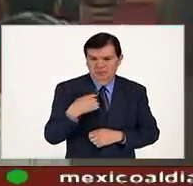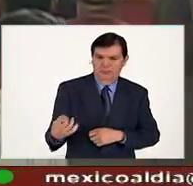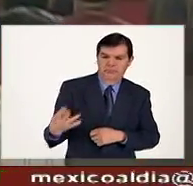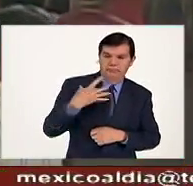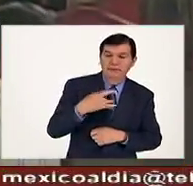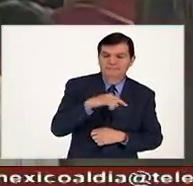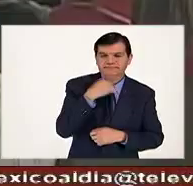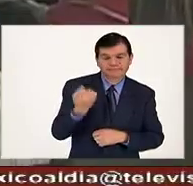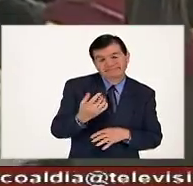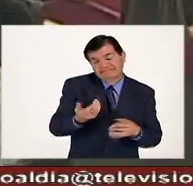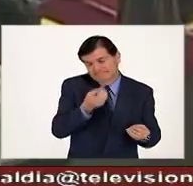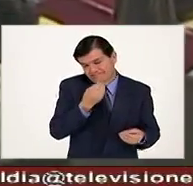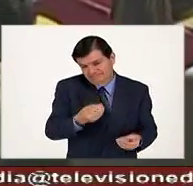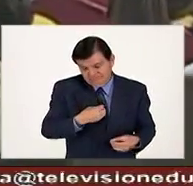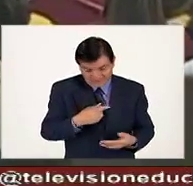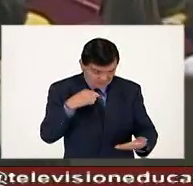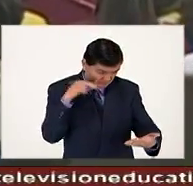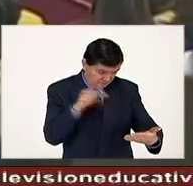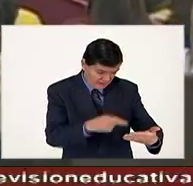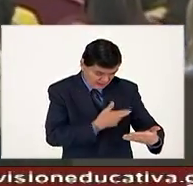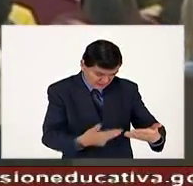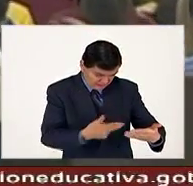Viendo estos resultados,